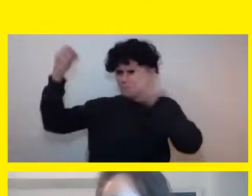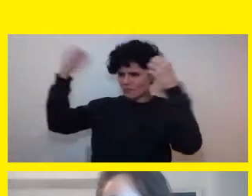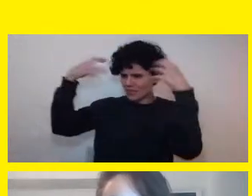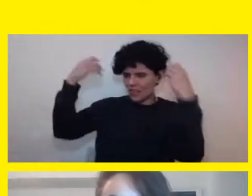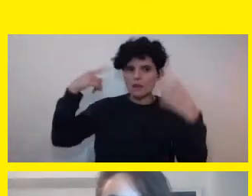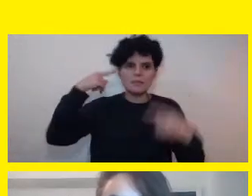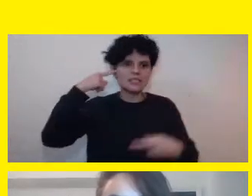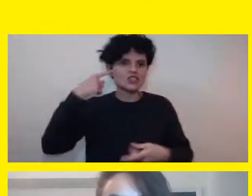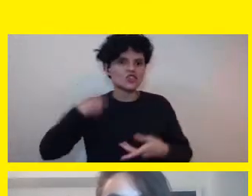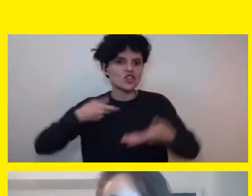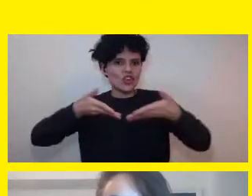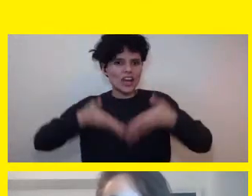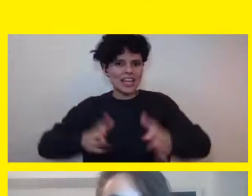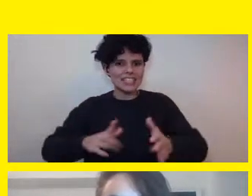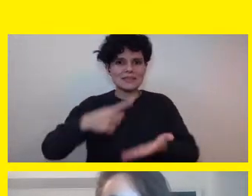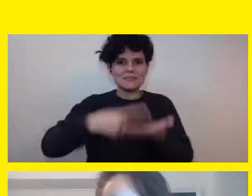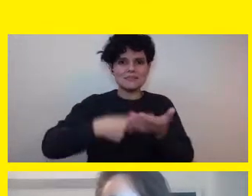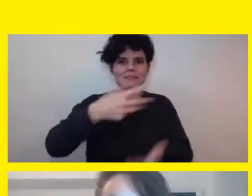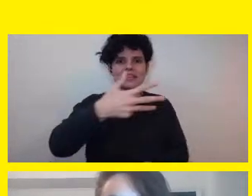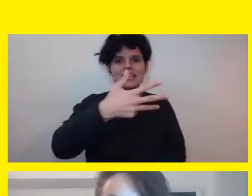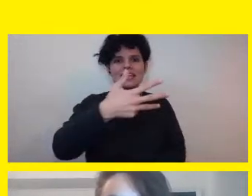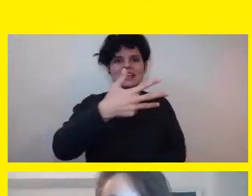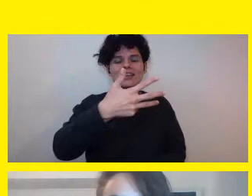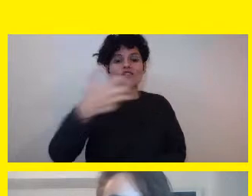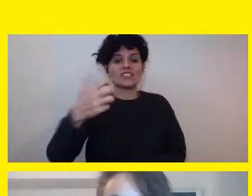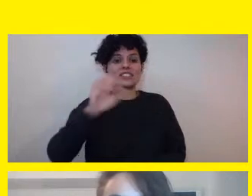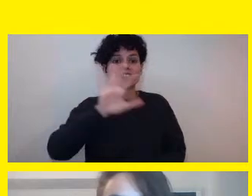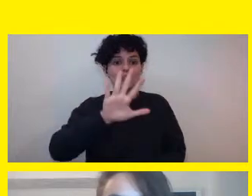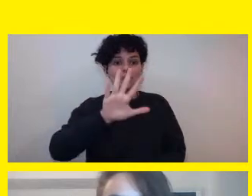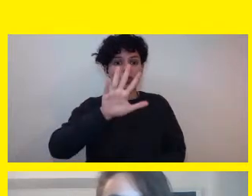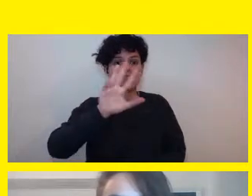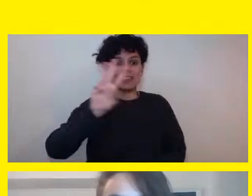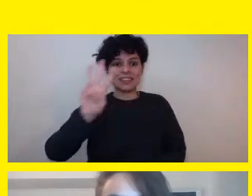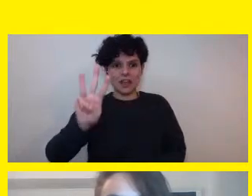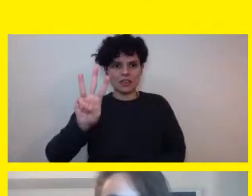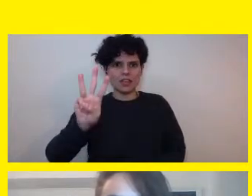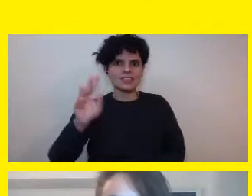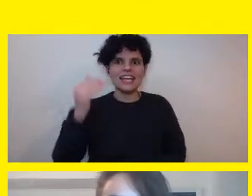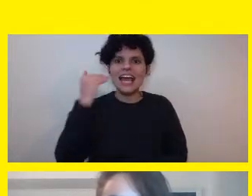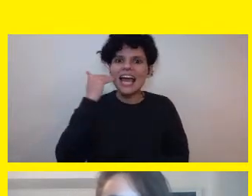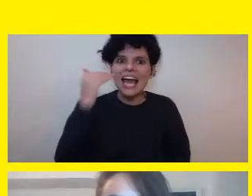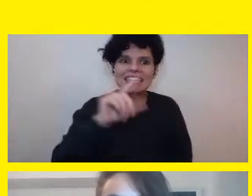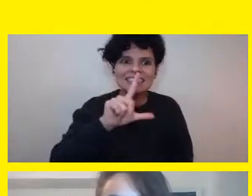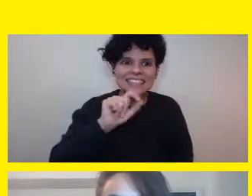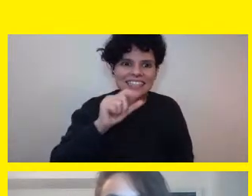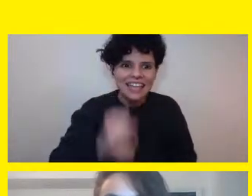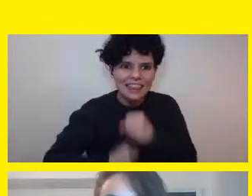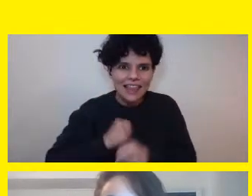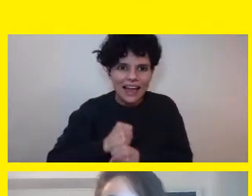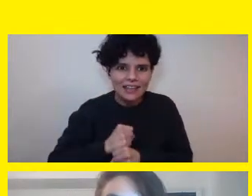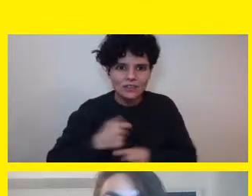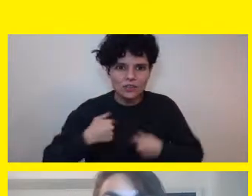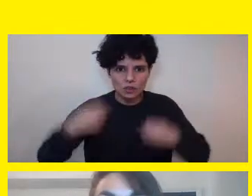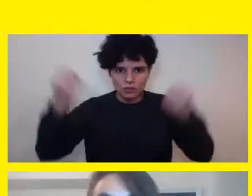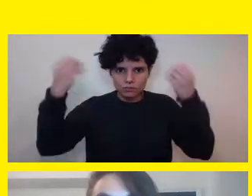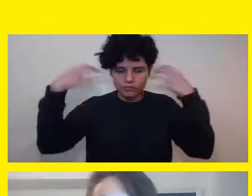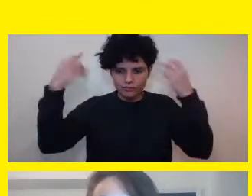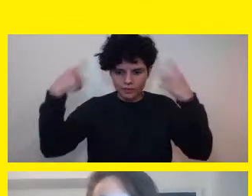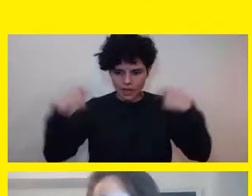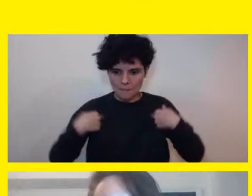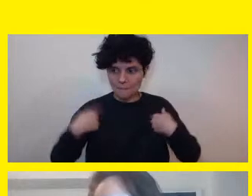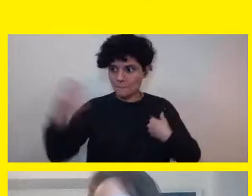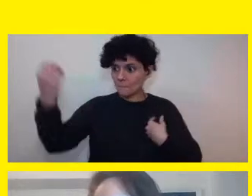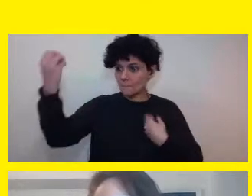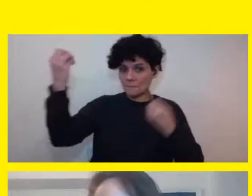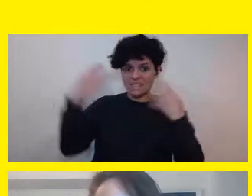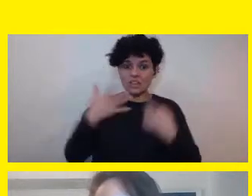el 53, tengo casi 70 años, y por lo tanto, mi formación dice, no te expongas, tú eres una